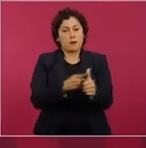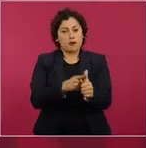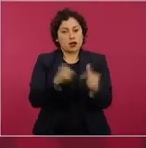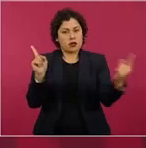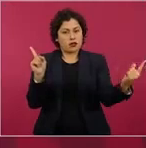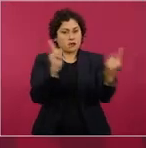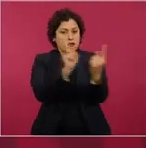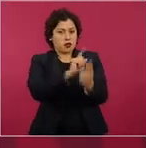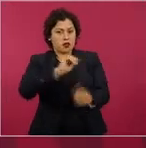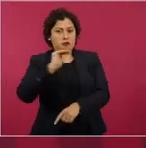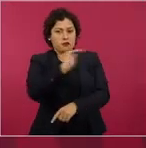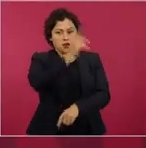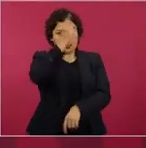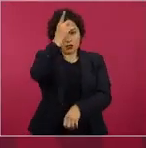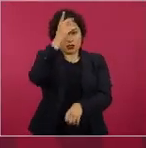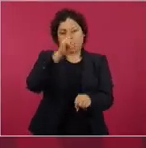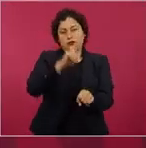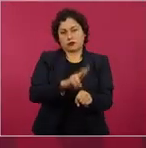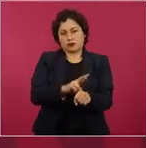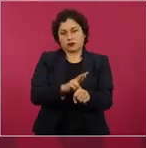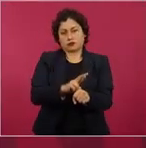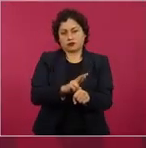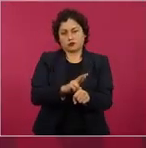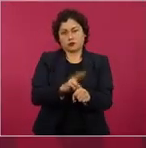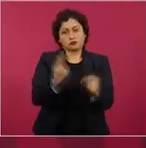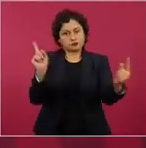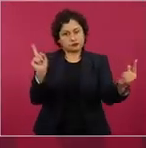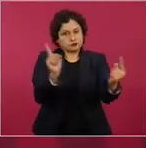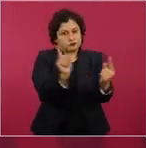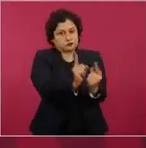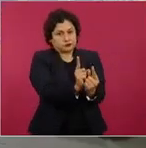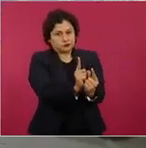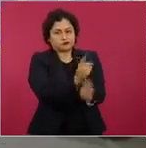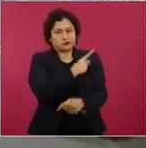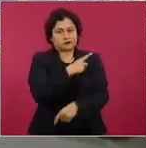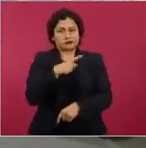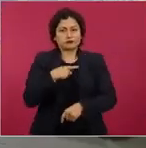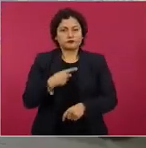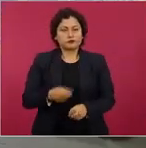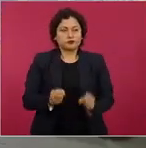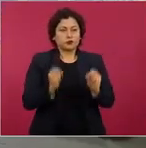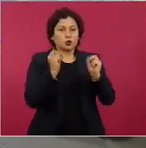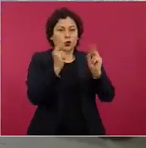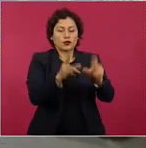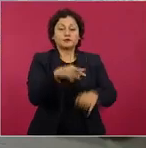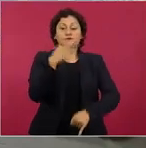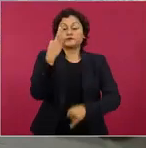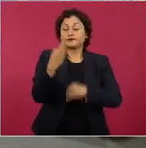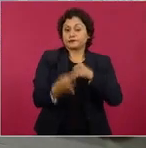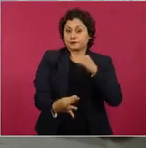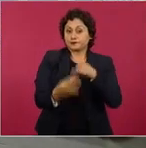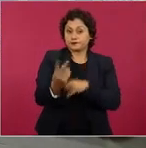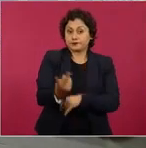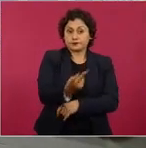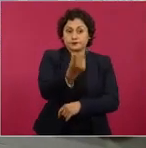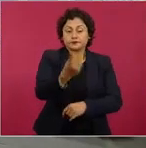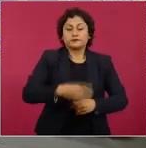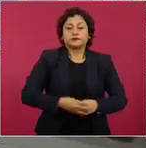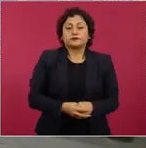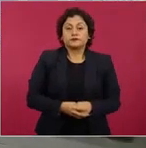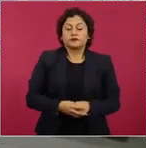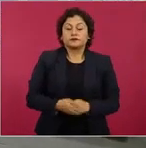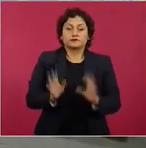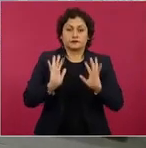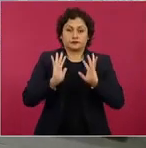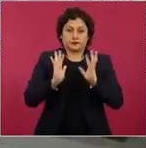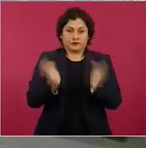comunicación más estrecha con el director de Pemex. Perfecto. Y finalmente, ya hice la compra